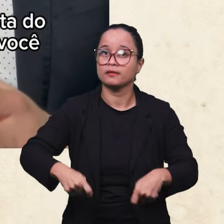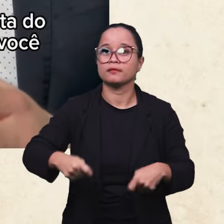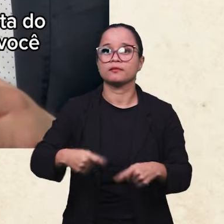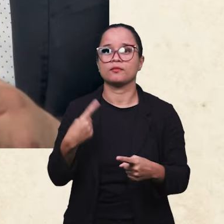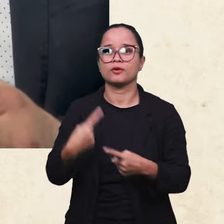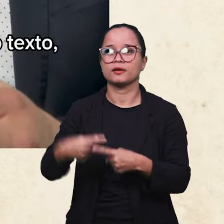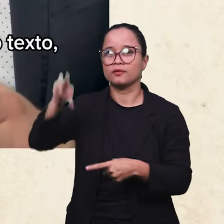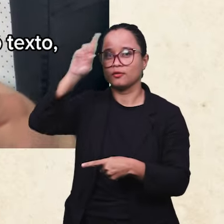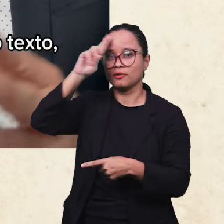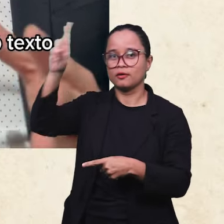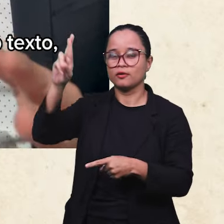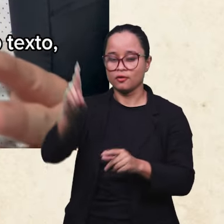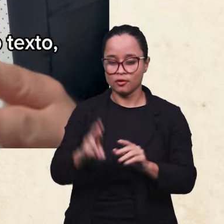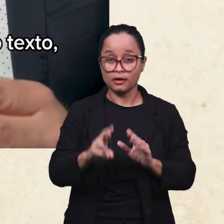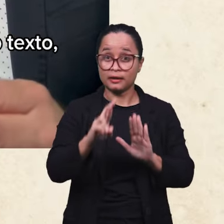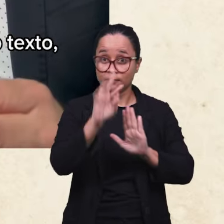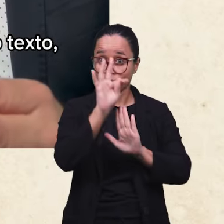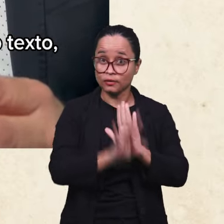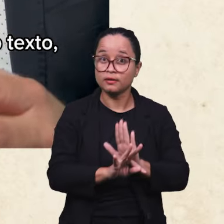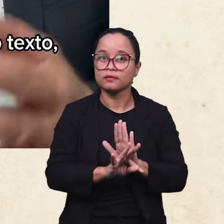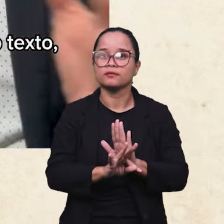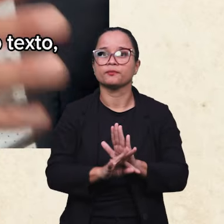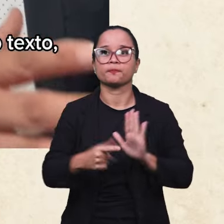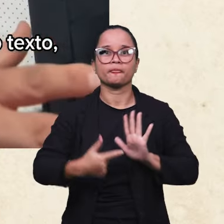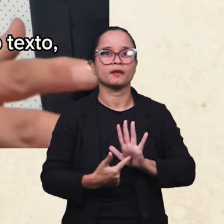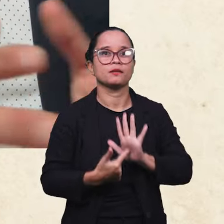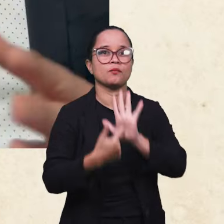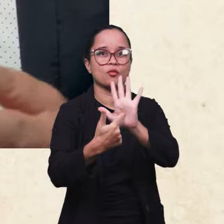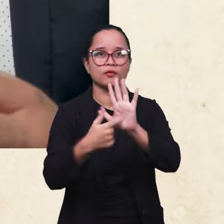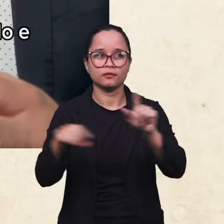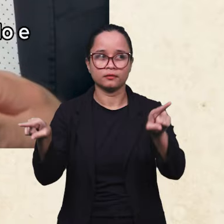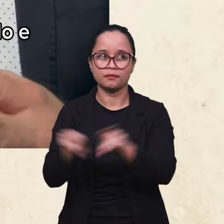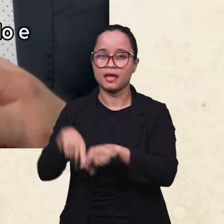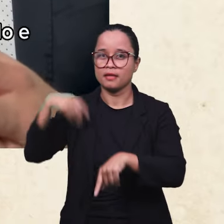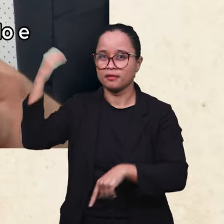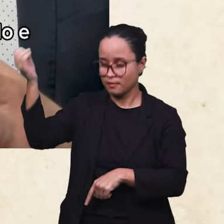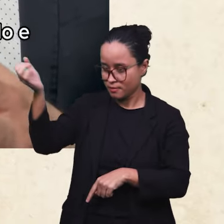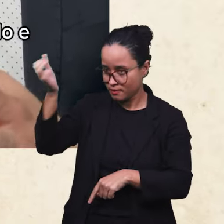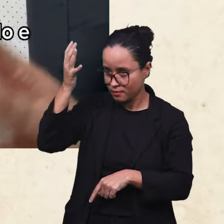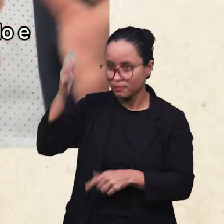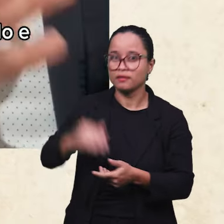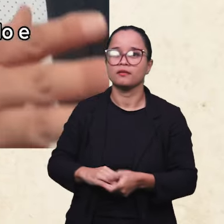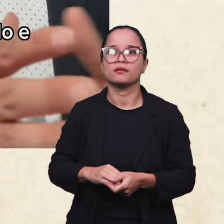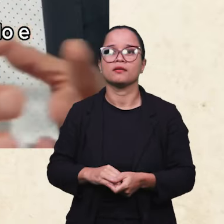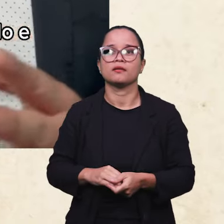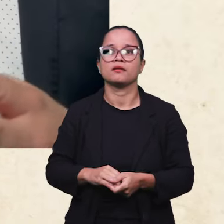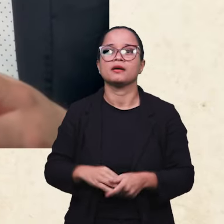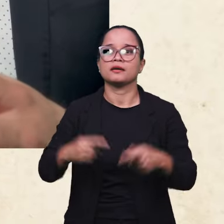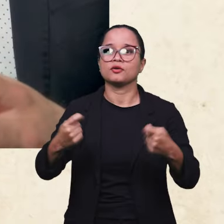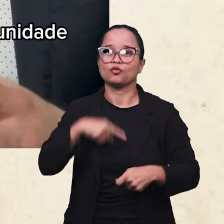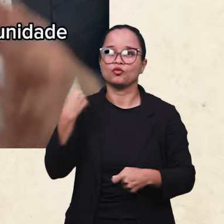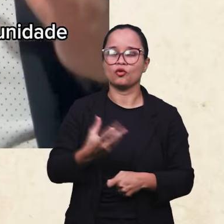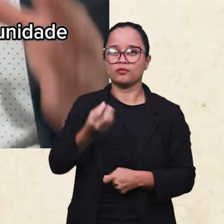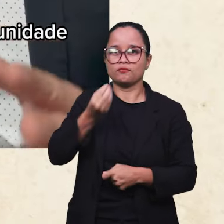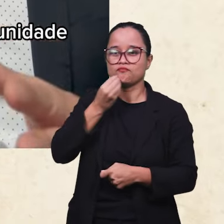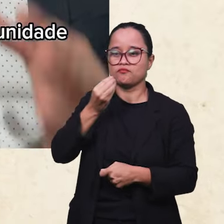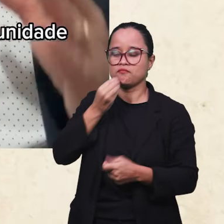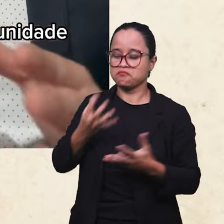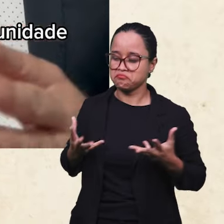necesitas. El Señor, a través de este texto, nos está mostrando y revelando